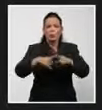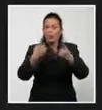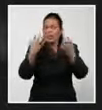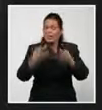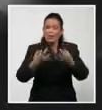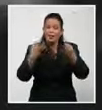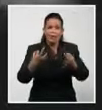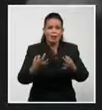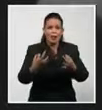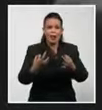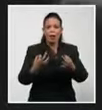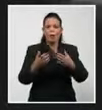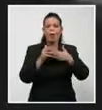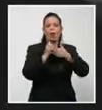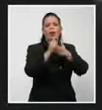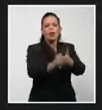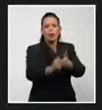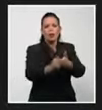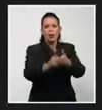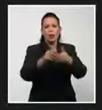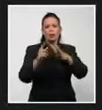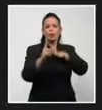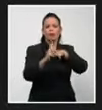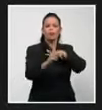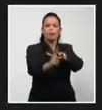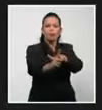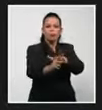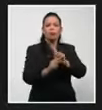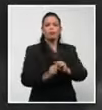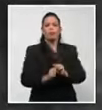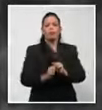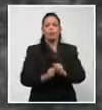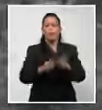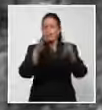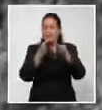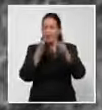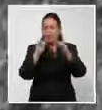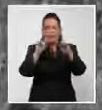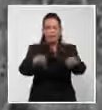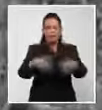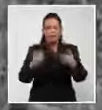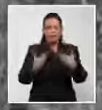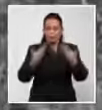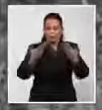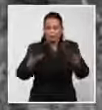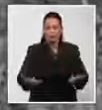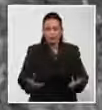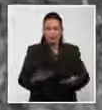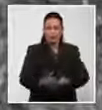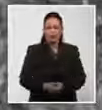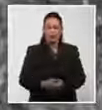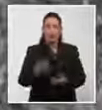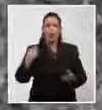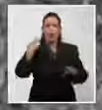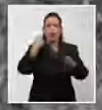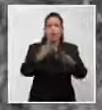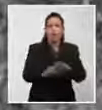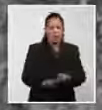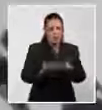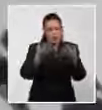enemigo en intrépidas cargas al machete. Puso el pecho en primera línea junto a sus hombres con plena convicción y